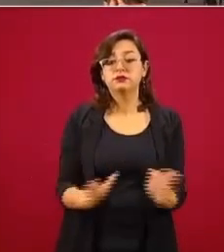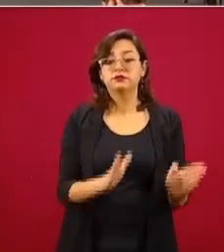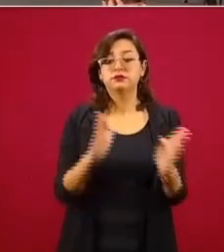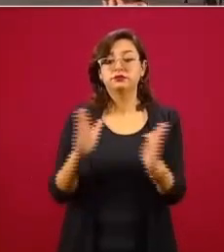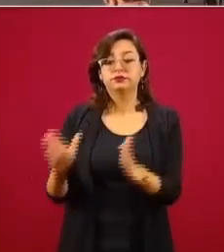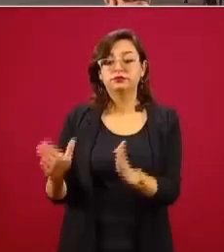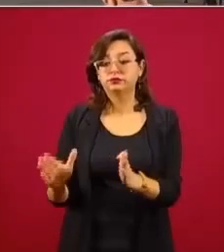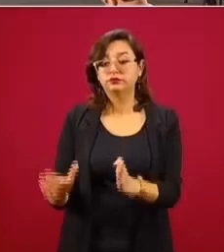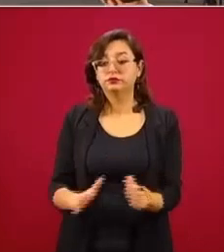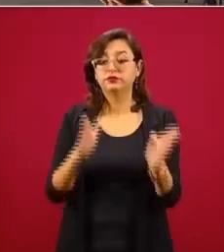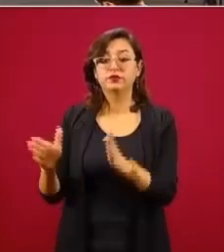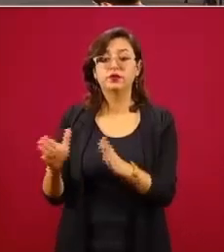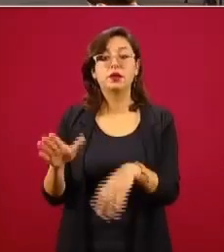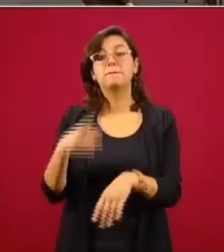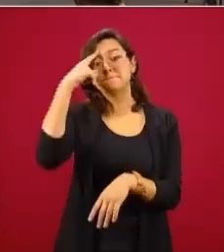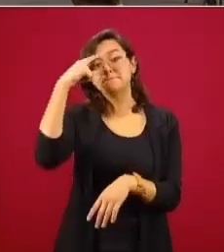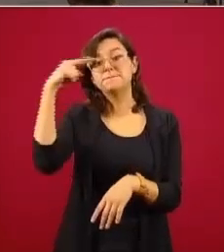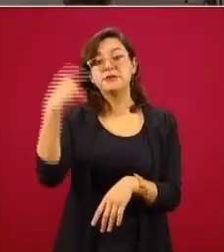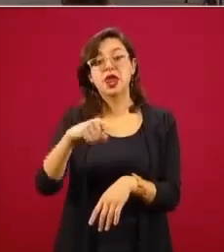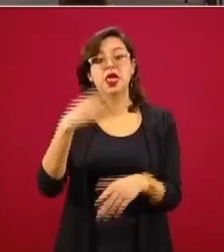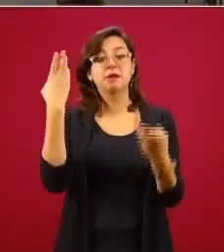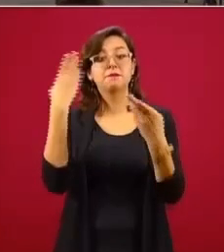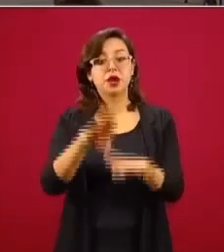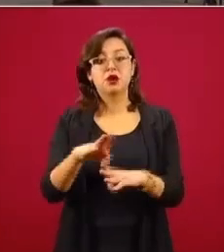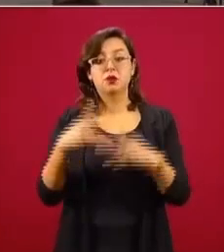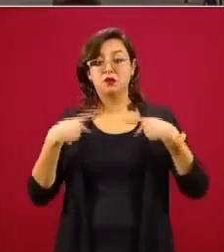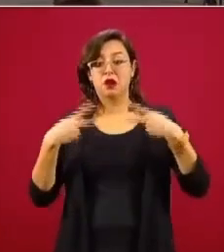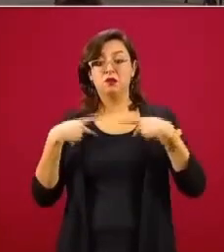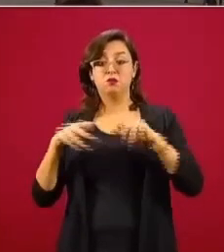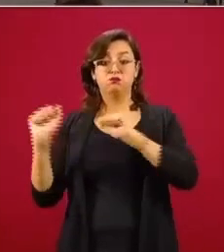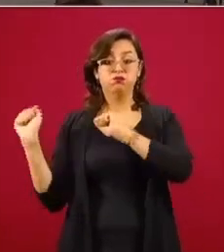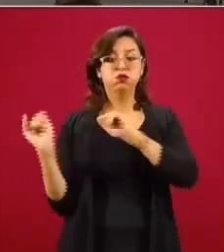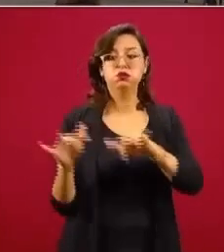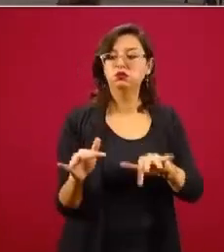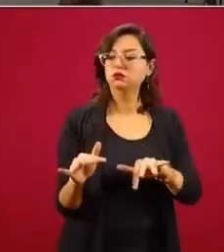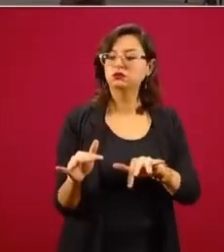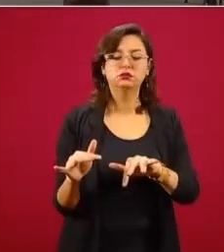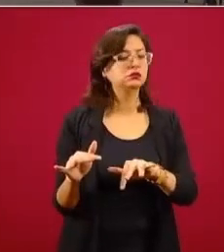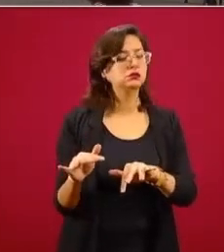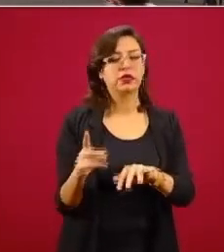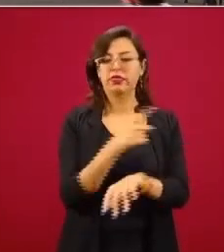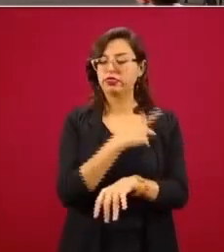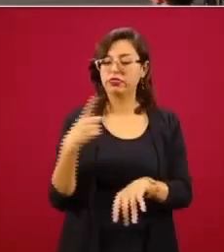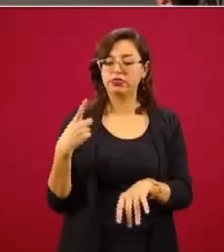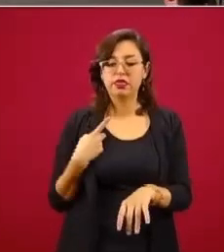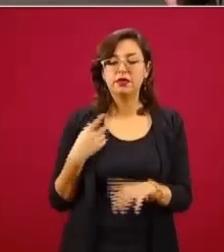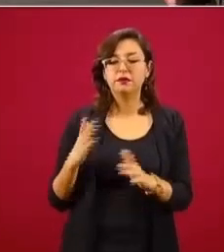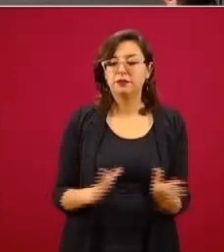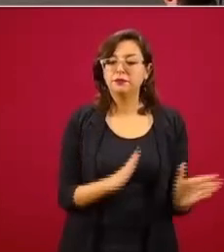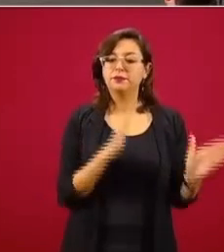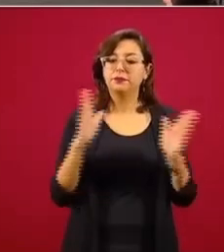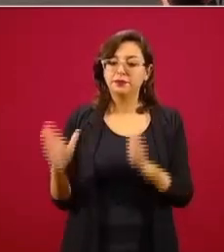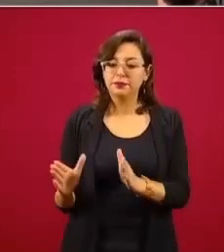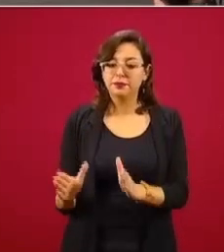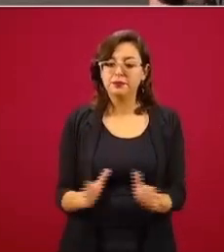por la sagra a distancia pero yo considero